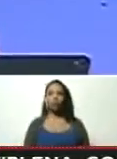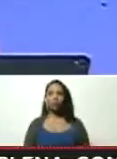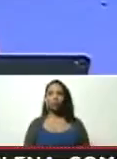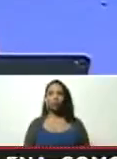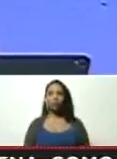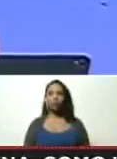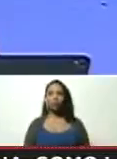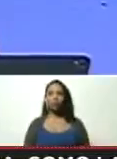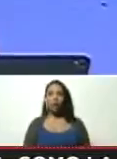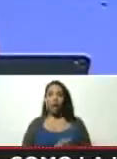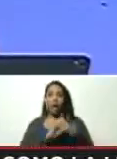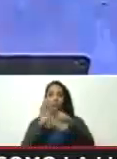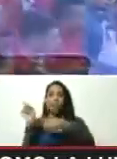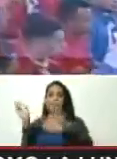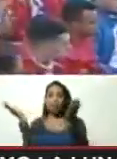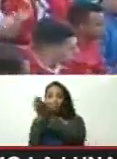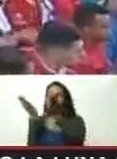Y de esa escuela